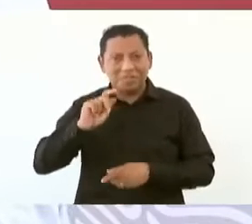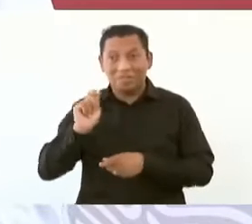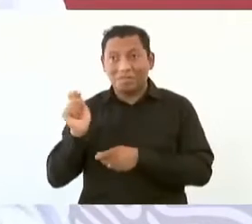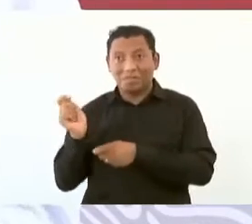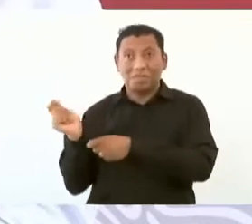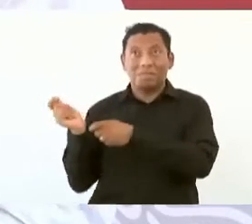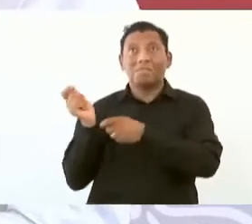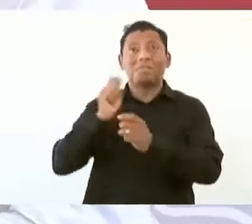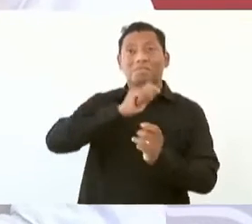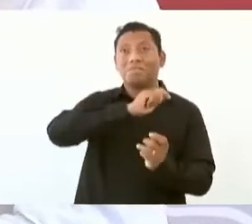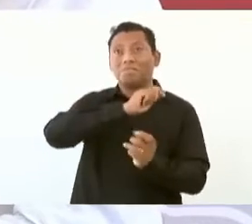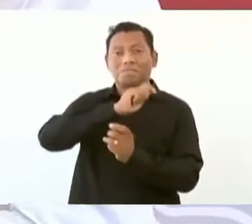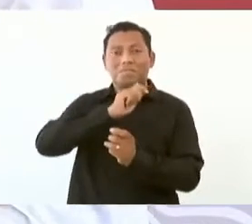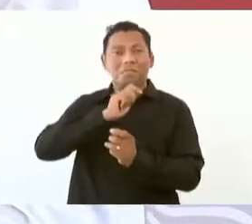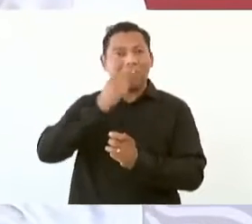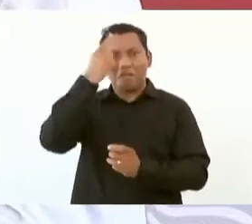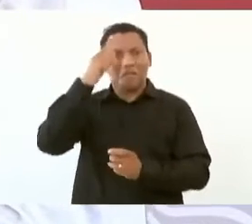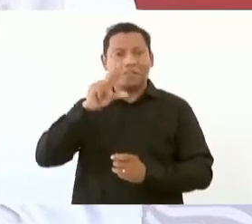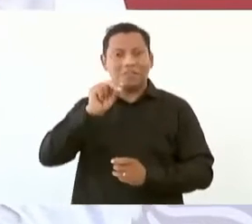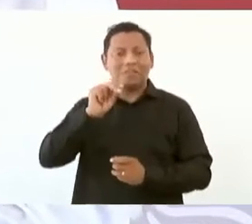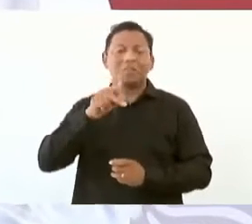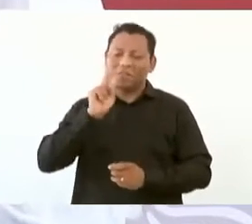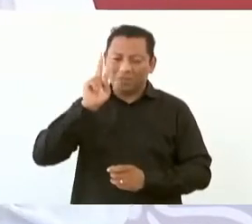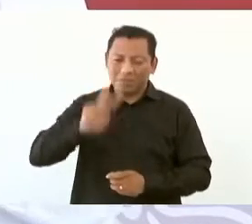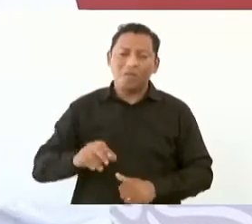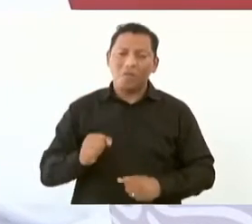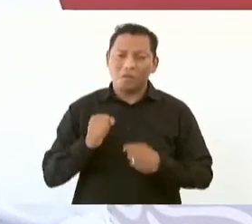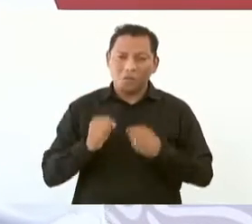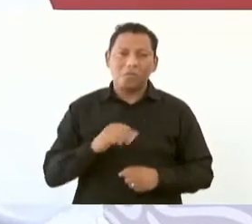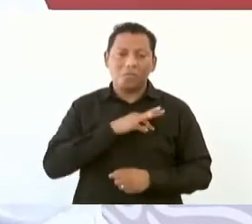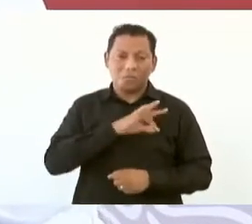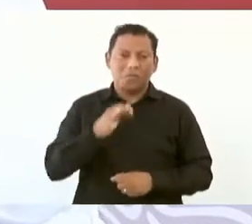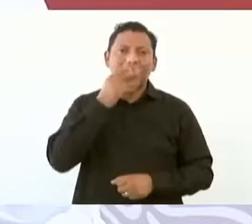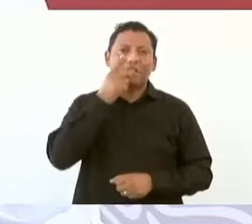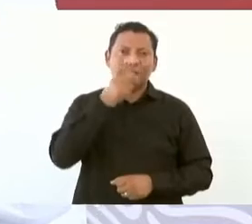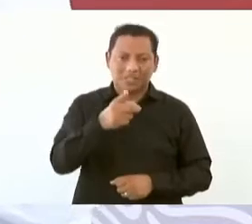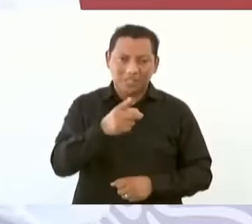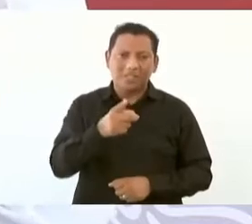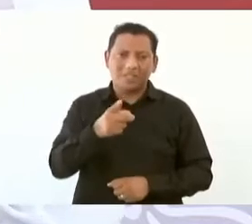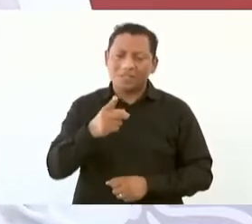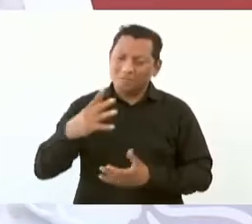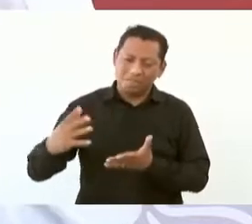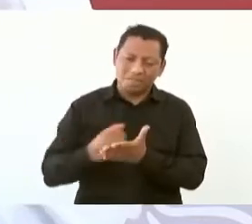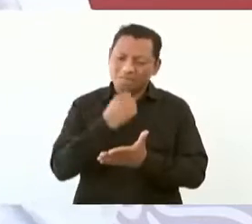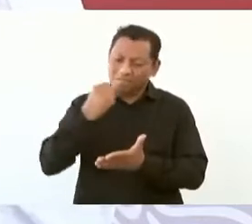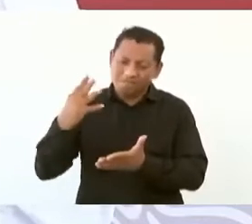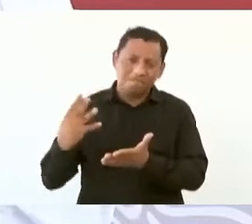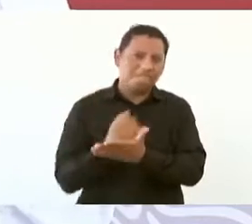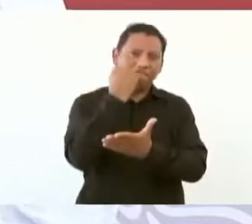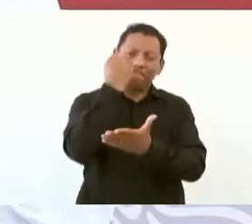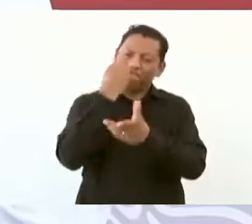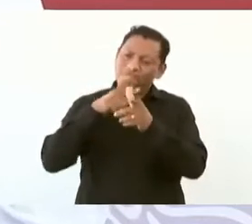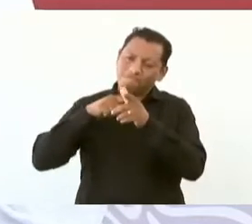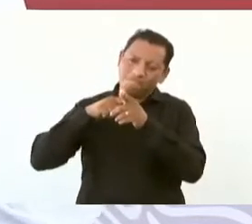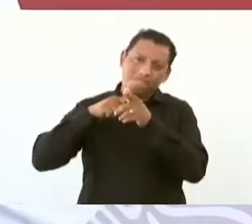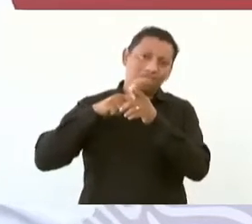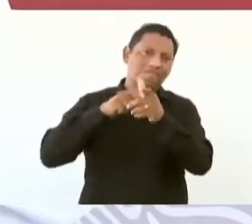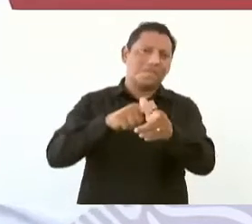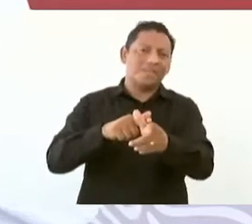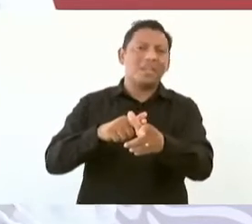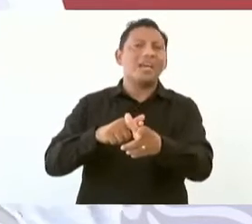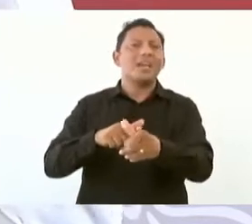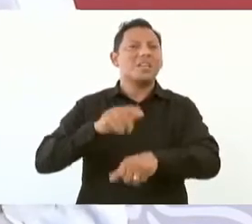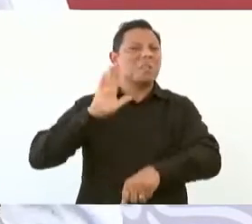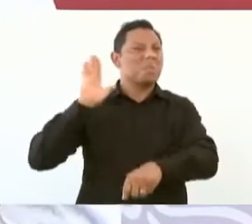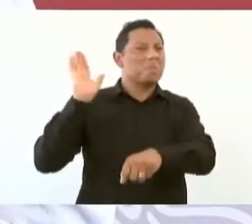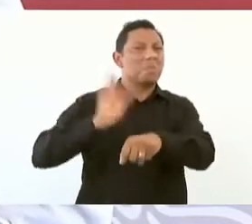Lo que sí les puedo decir es que vamos a seguir ganando. Sí, vamos a seguir ganando los juegos por paliza.